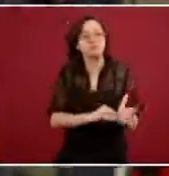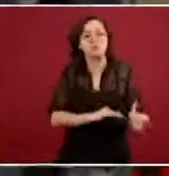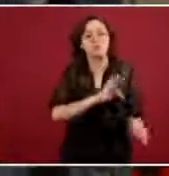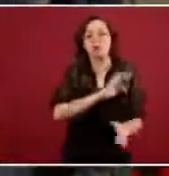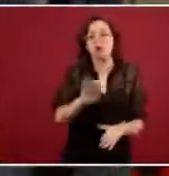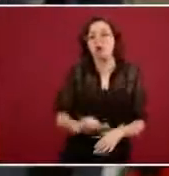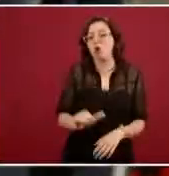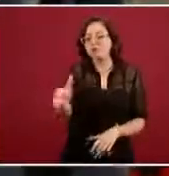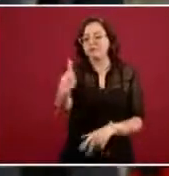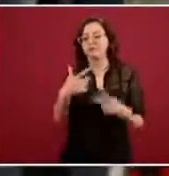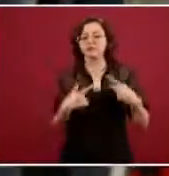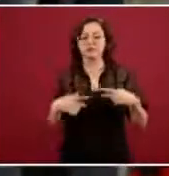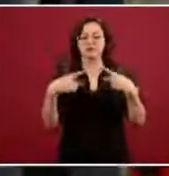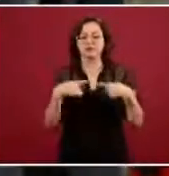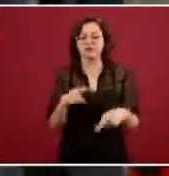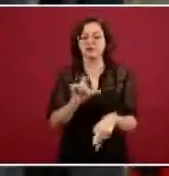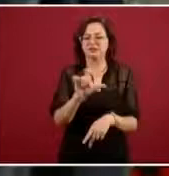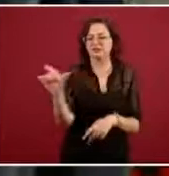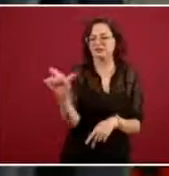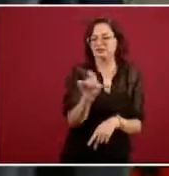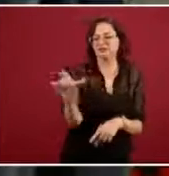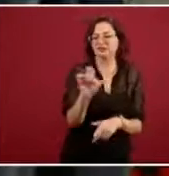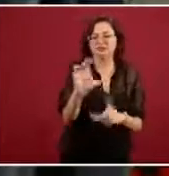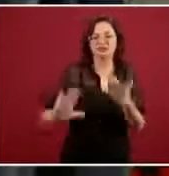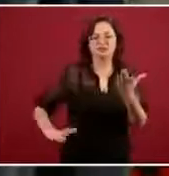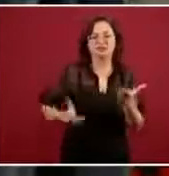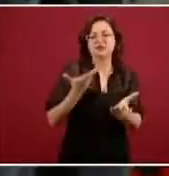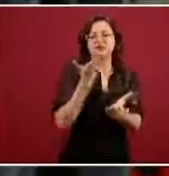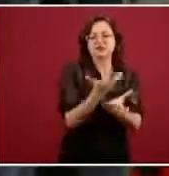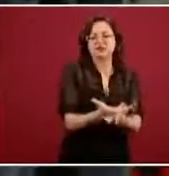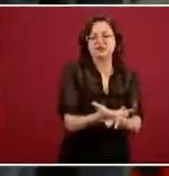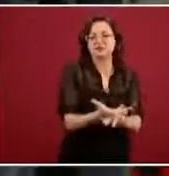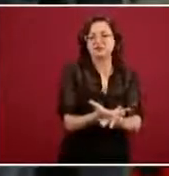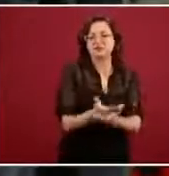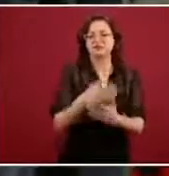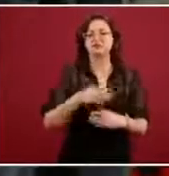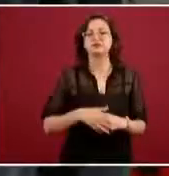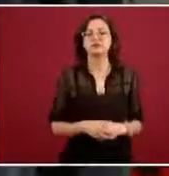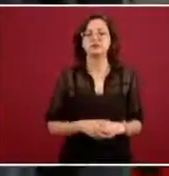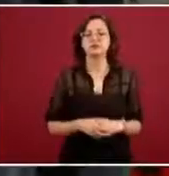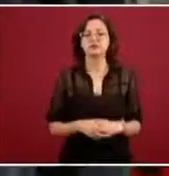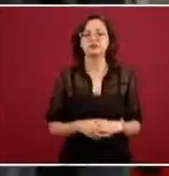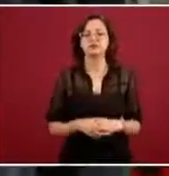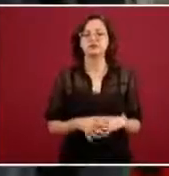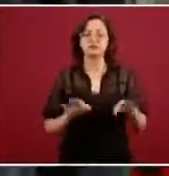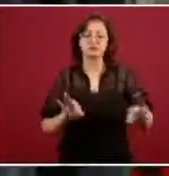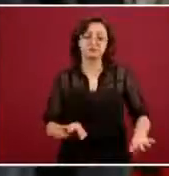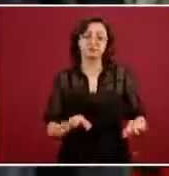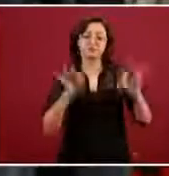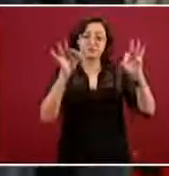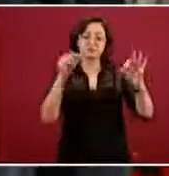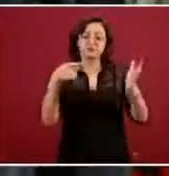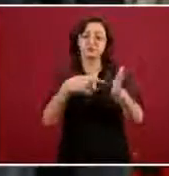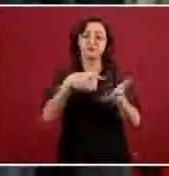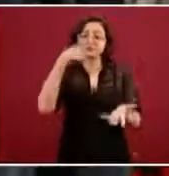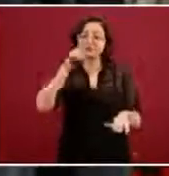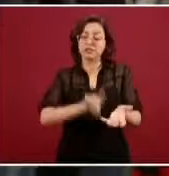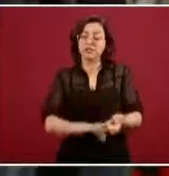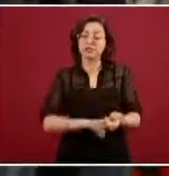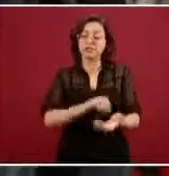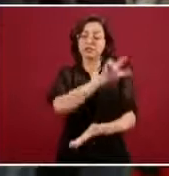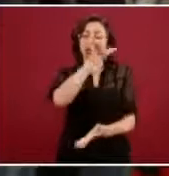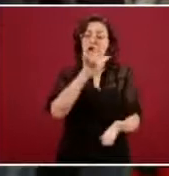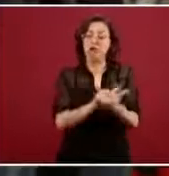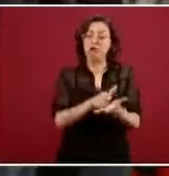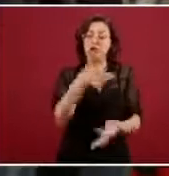especialistas, ¿cuándo se presentará? Y si al ser un documento que también va a tener preceptos jurídicos, ¿cómo